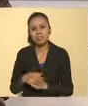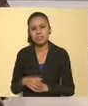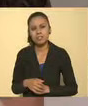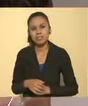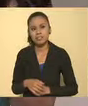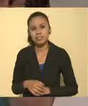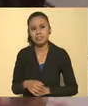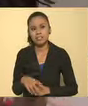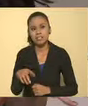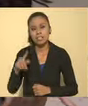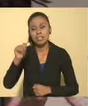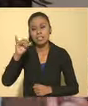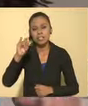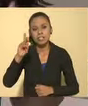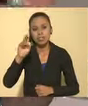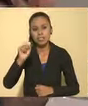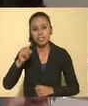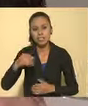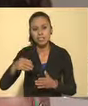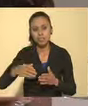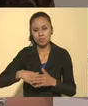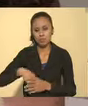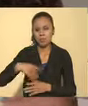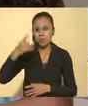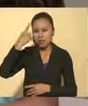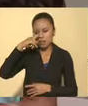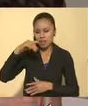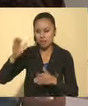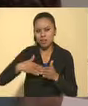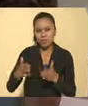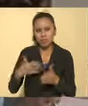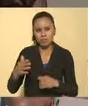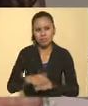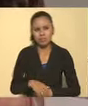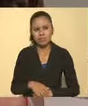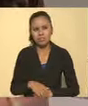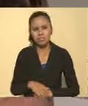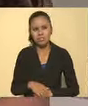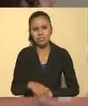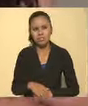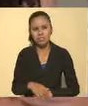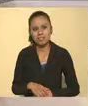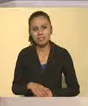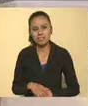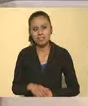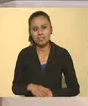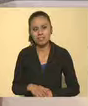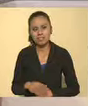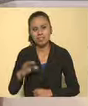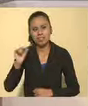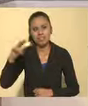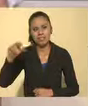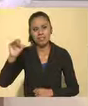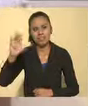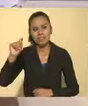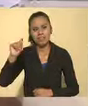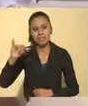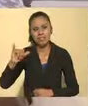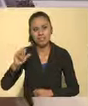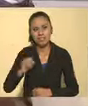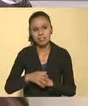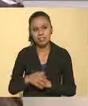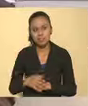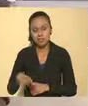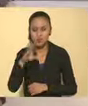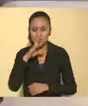que son para cocinar. Bueno, a la hora de cocinar a veces suceden cositas, incidentes. Bueno, Anacati me dio tips, me dio mi